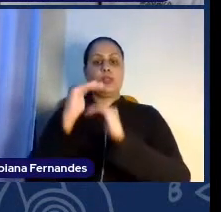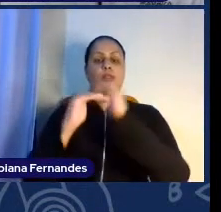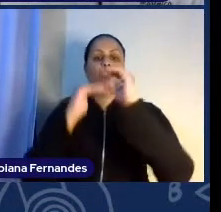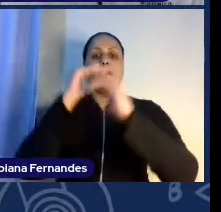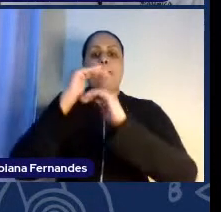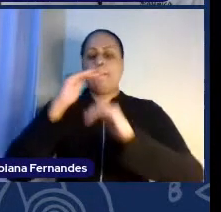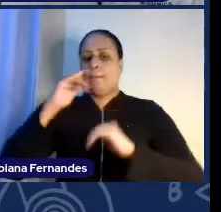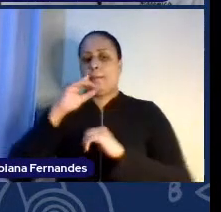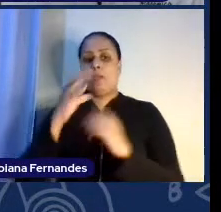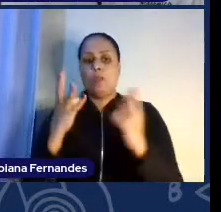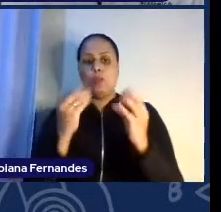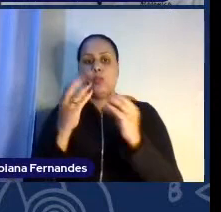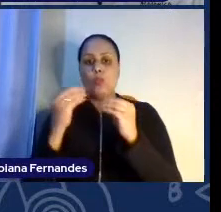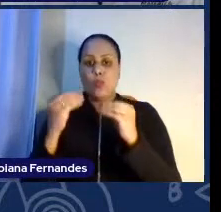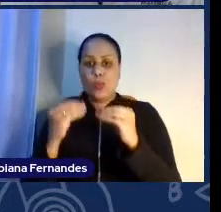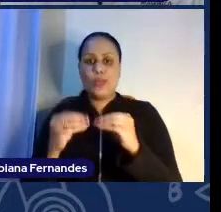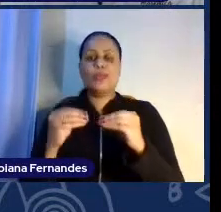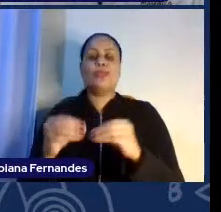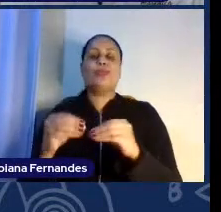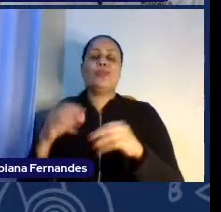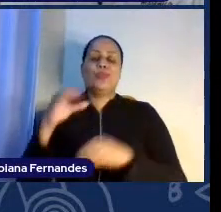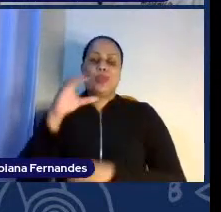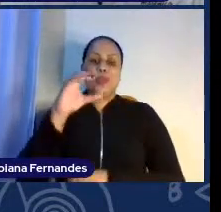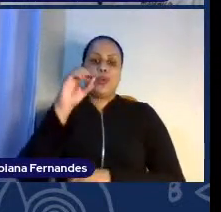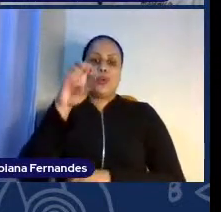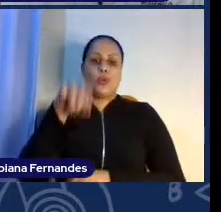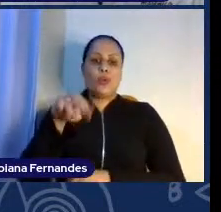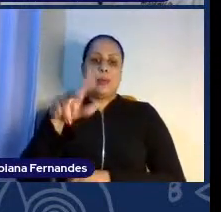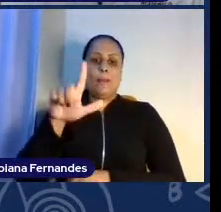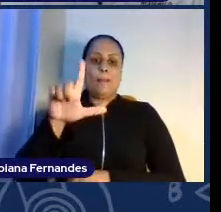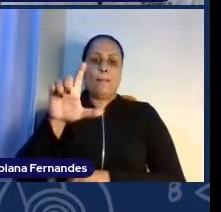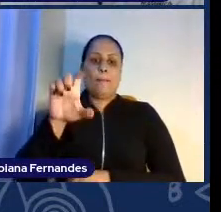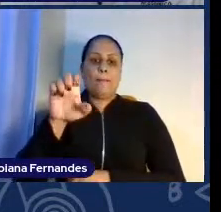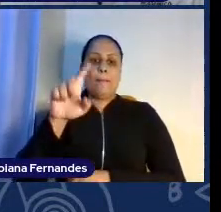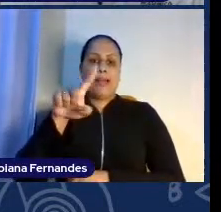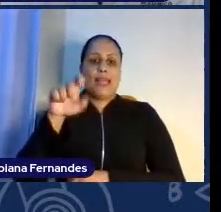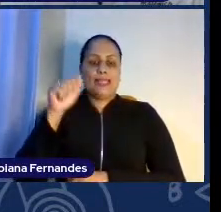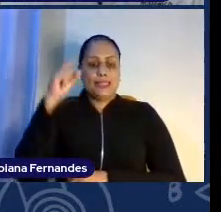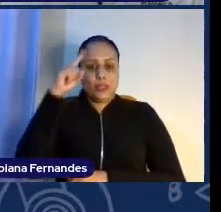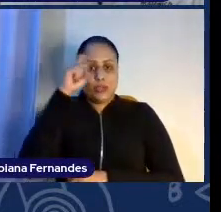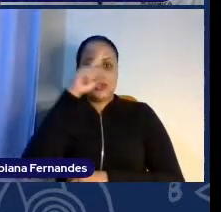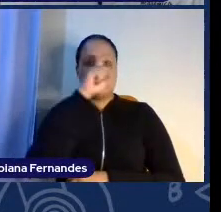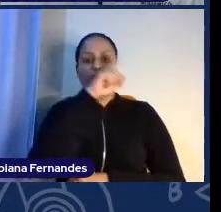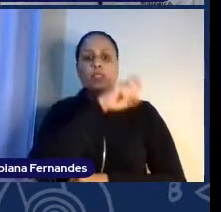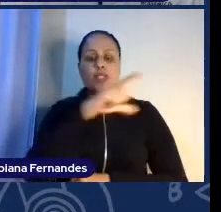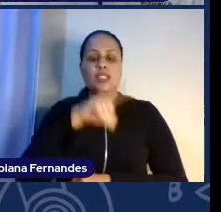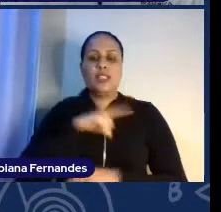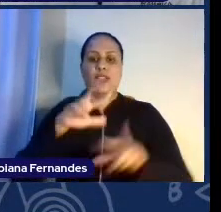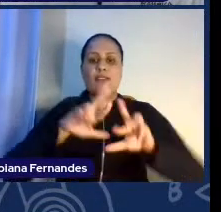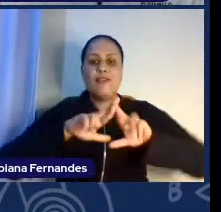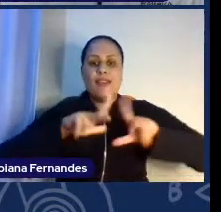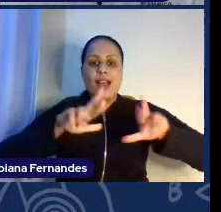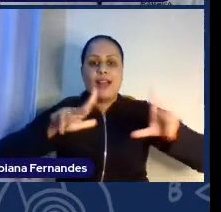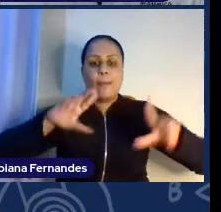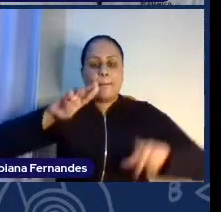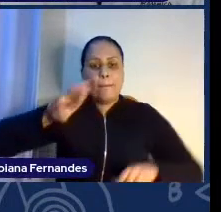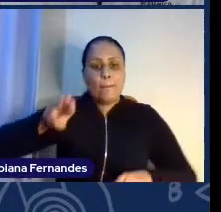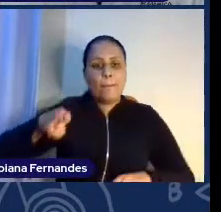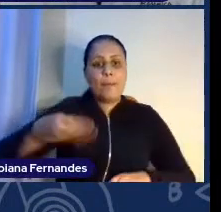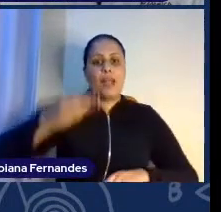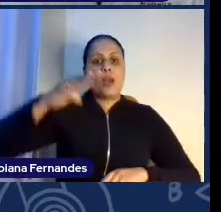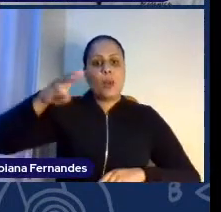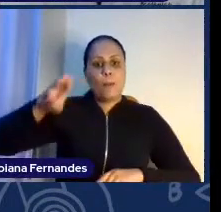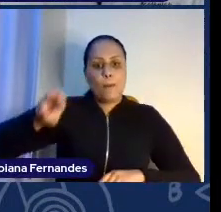sumamente compleja. Está constituida por millones y millones de